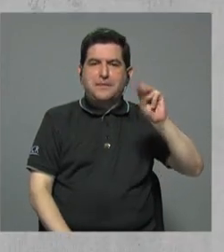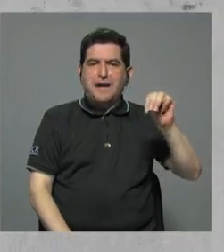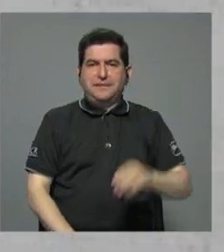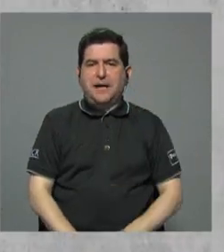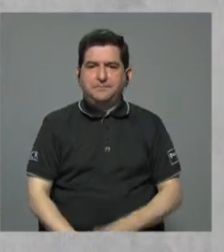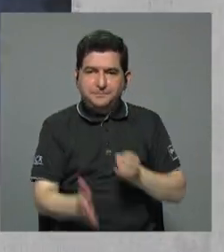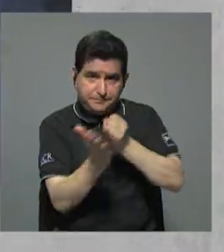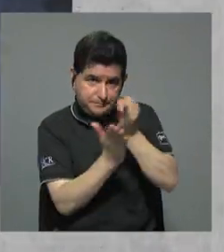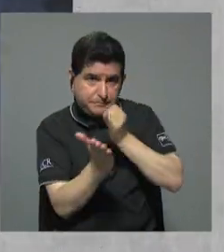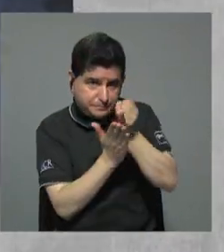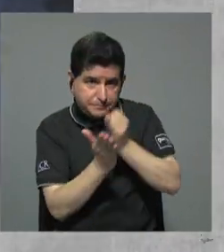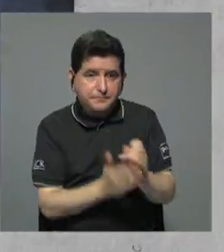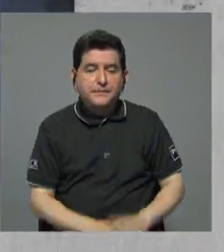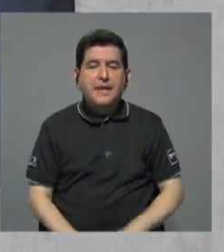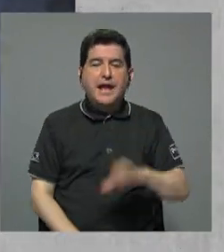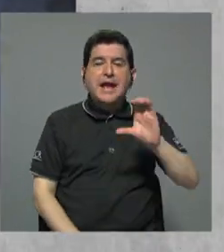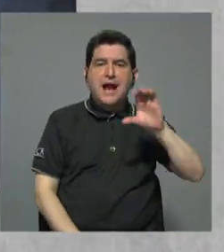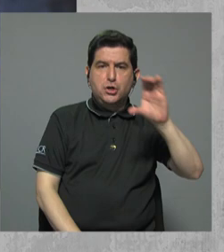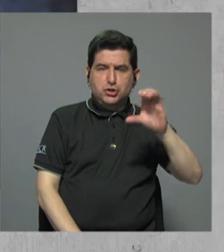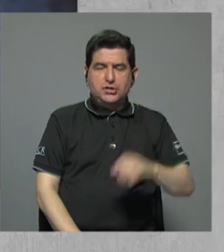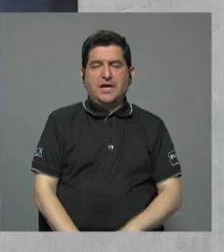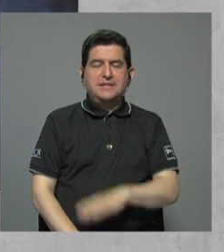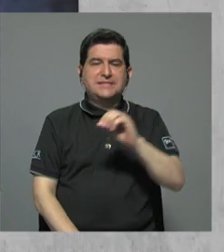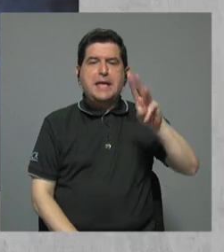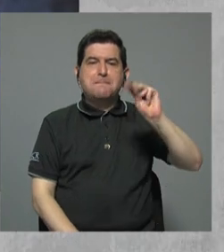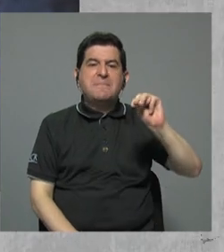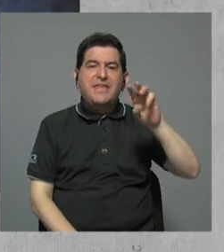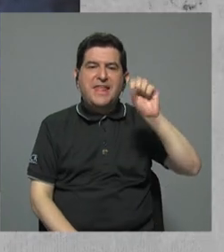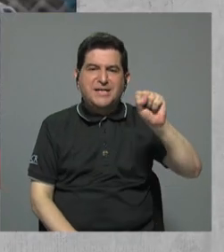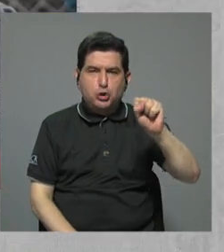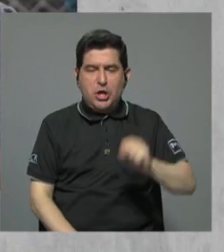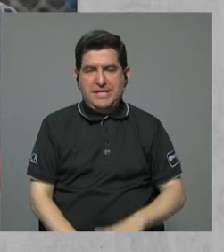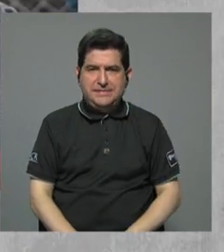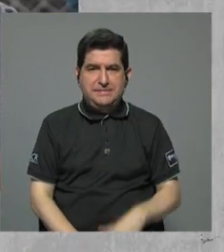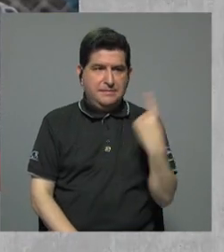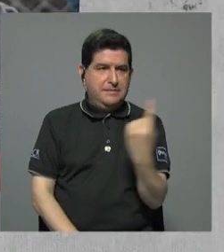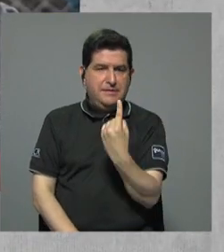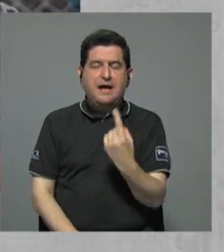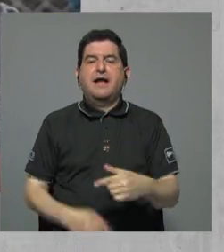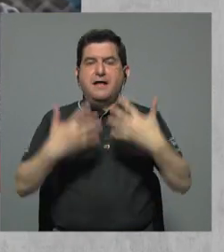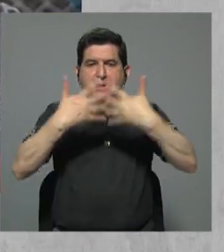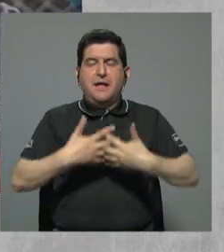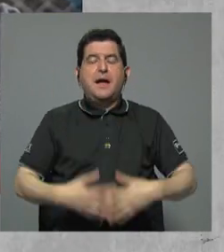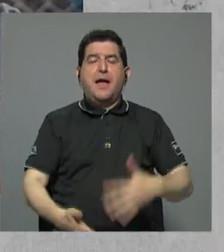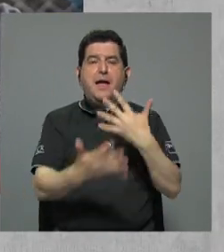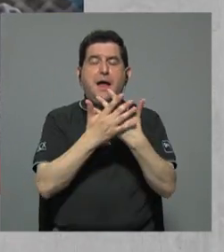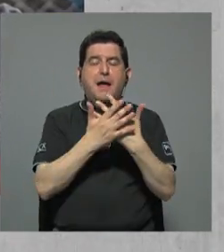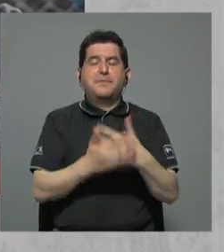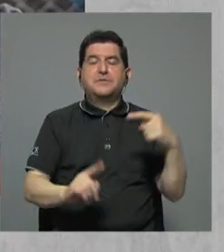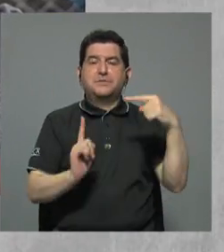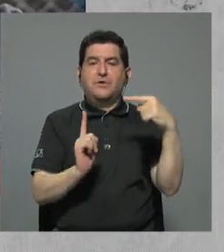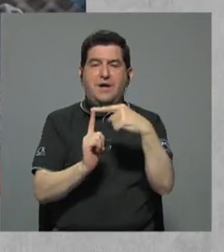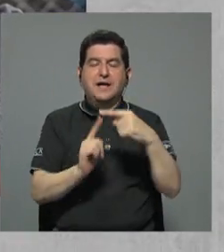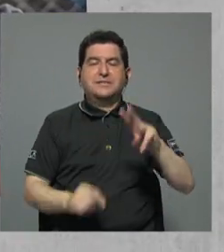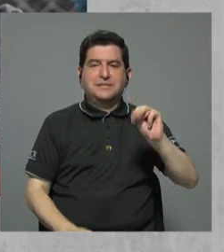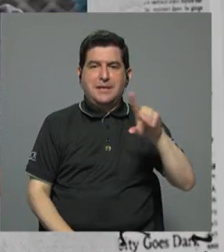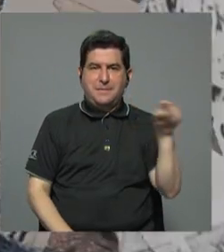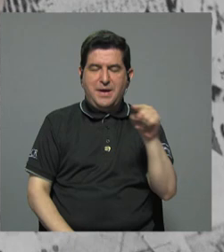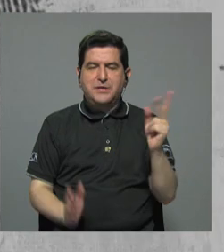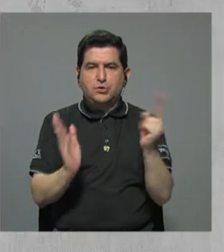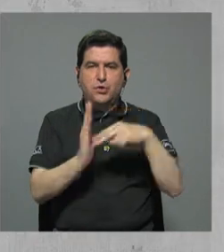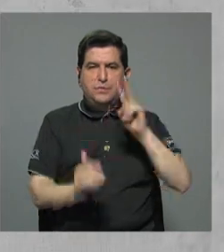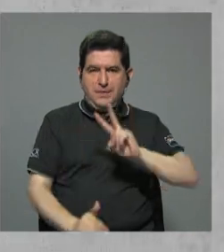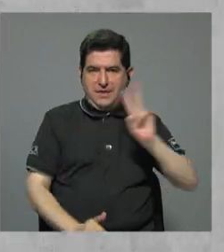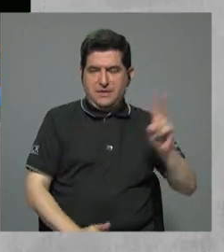por la investigación carlos cerdas de meco y mélida solís de h y mantiene en prisión preventiva hasta marzo del 2022